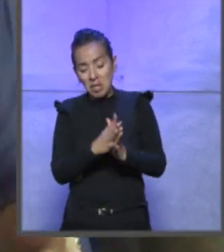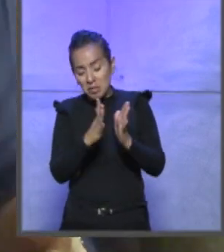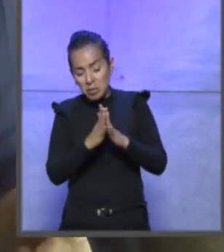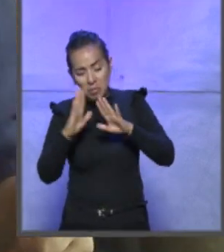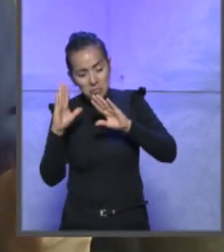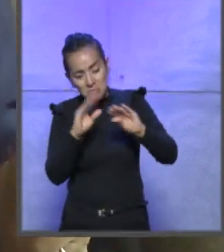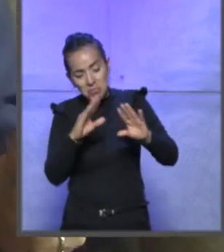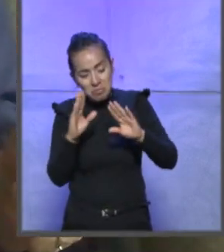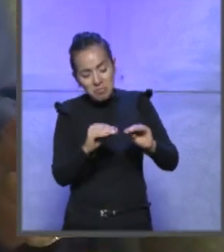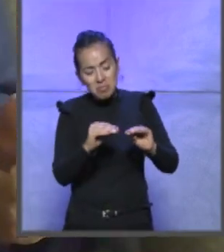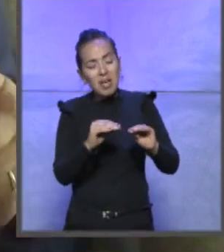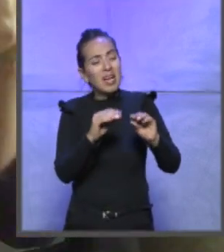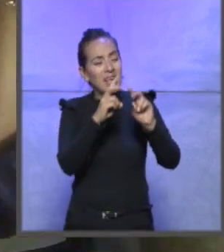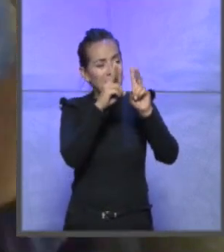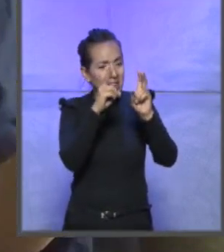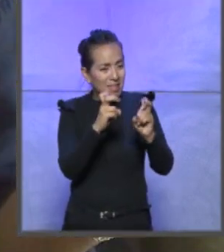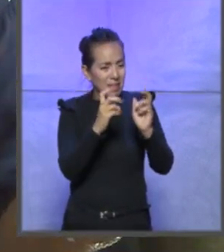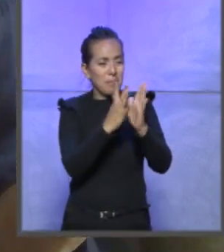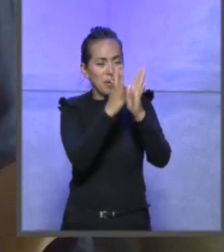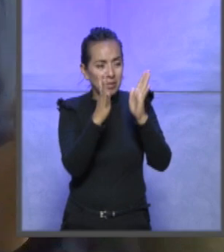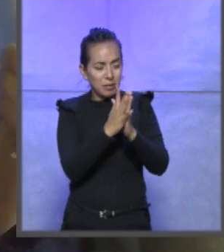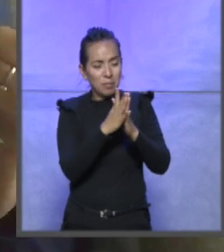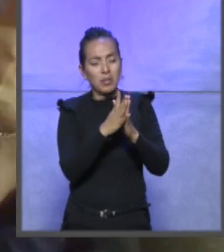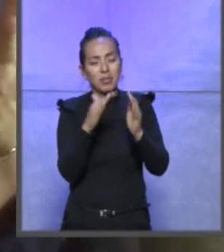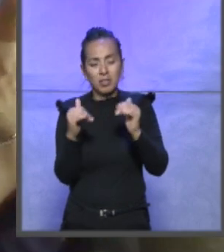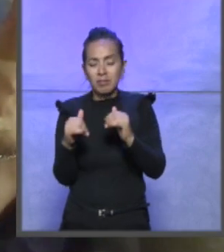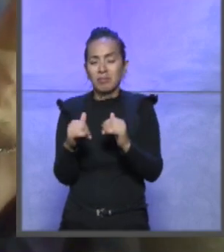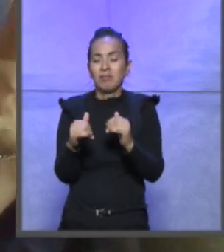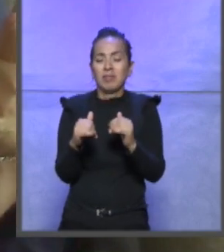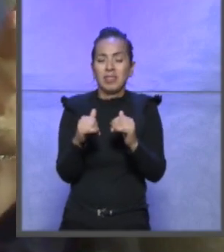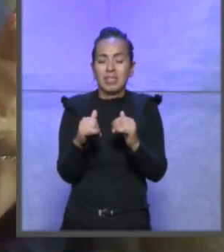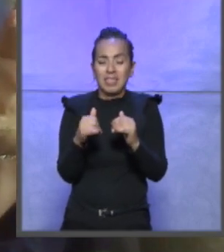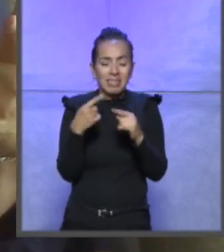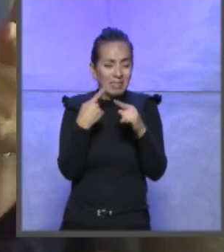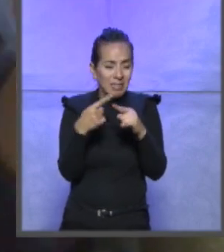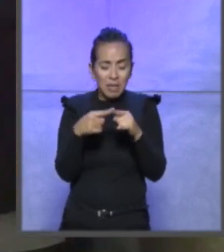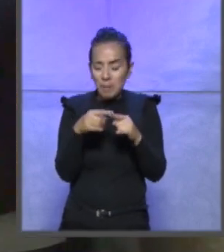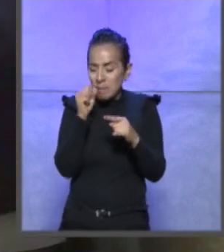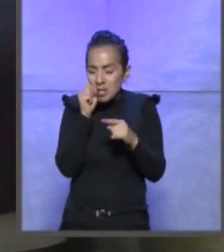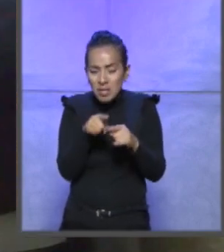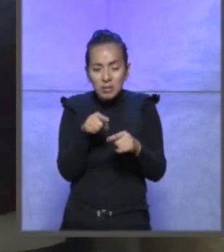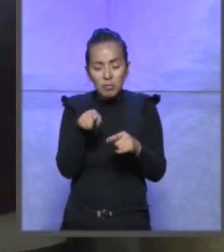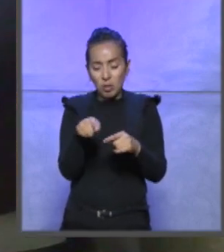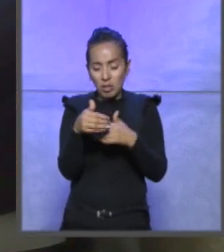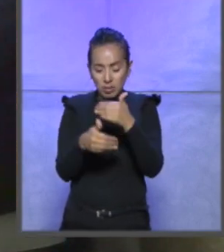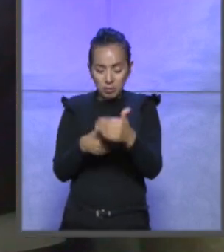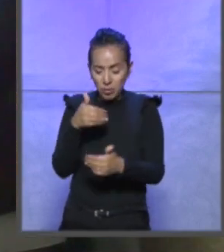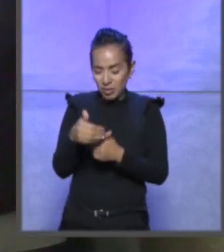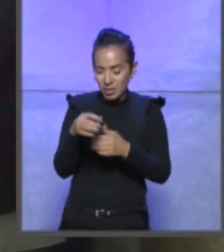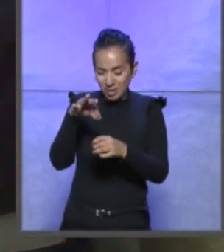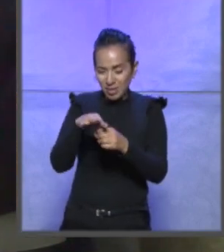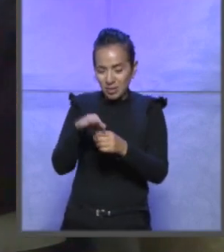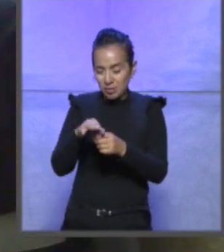capacitación sobre democracia, de participación en sus propios municipios y en este proceso que acaba